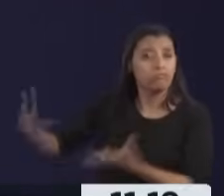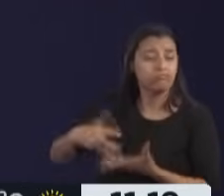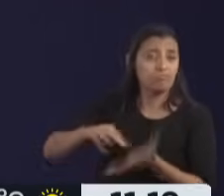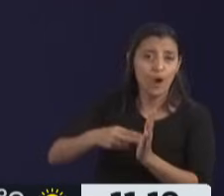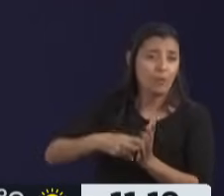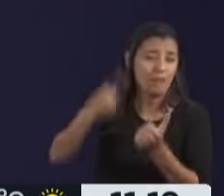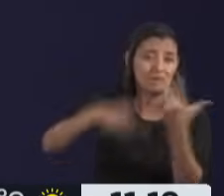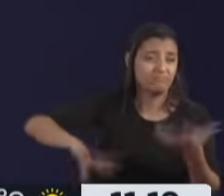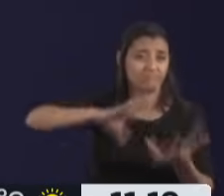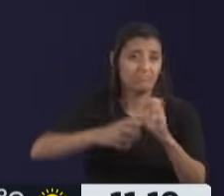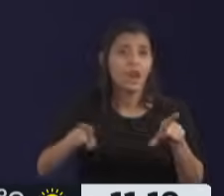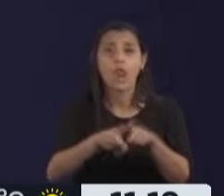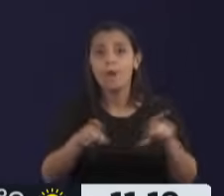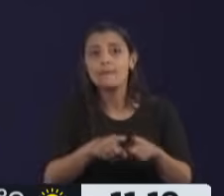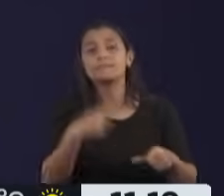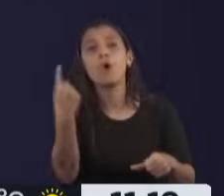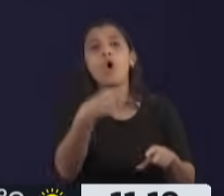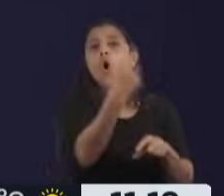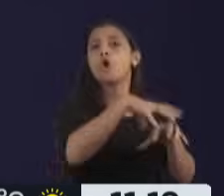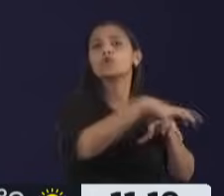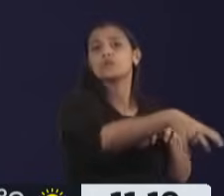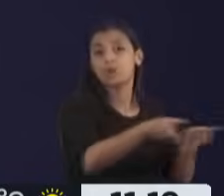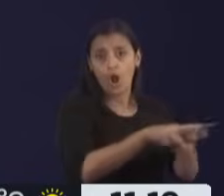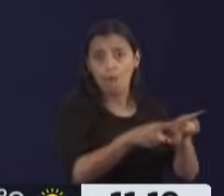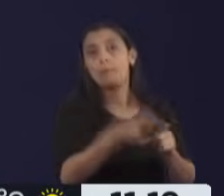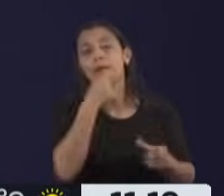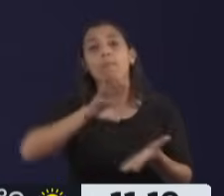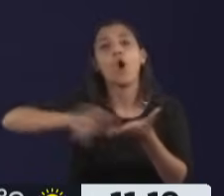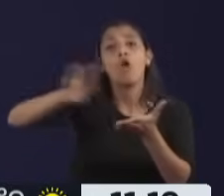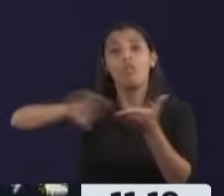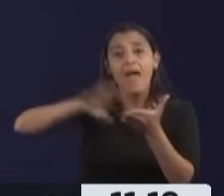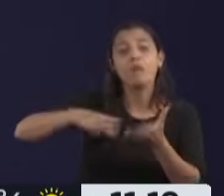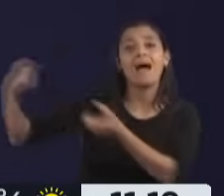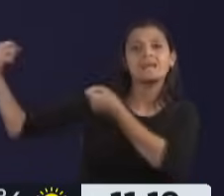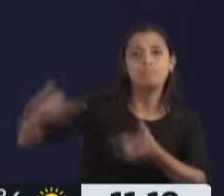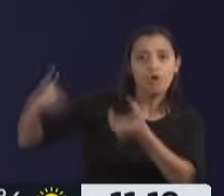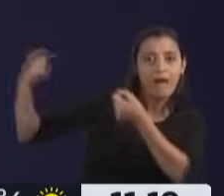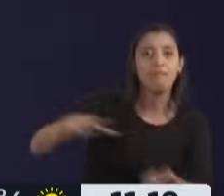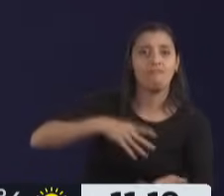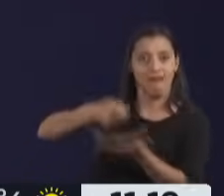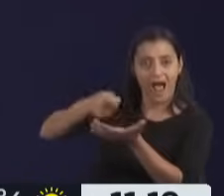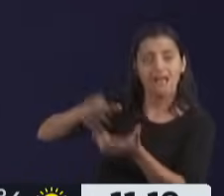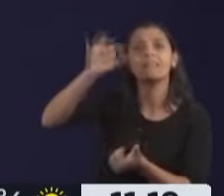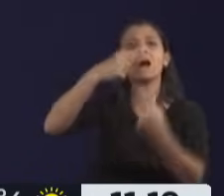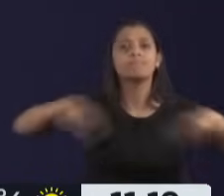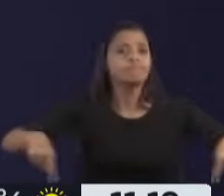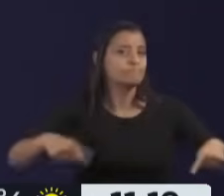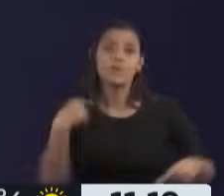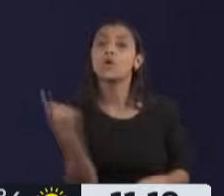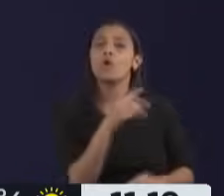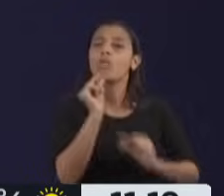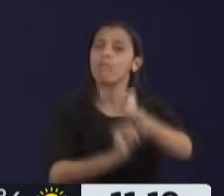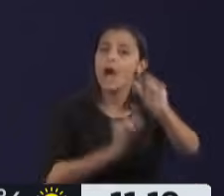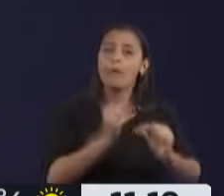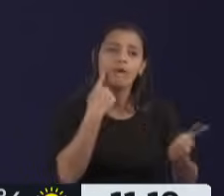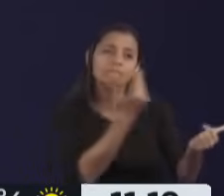otras herramientas, como en el tema de ahora se me ocurre la deuda con los importadores. Uno va tratando